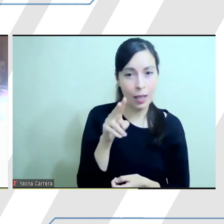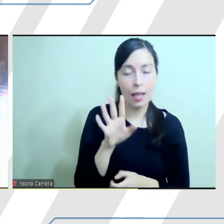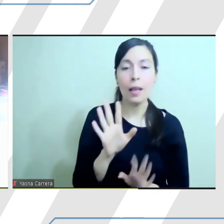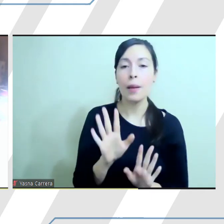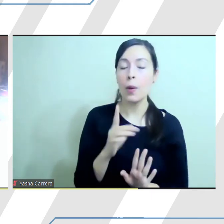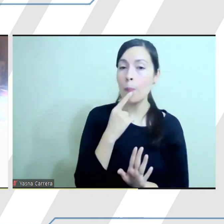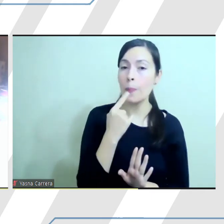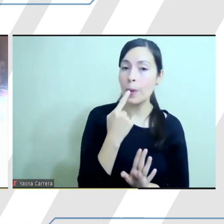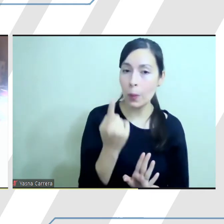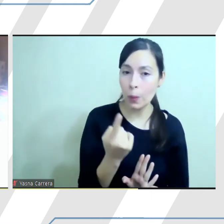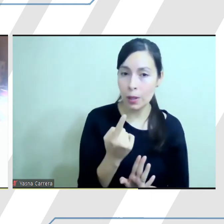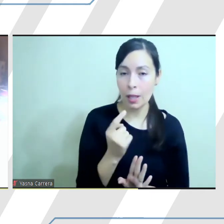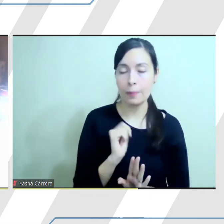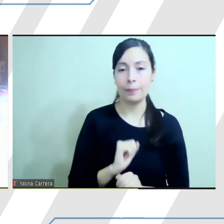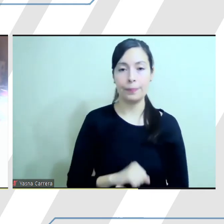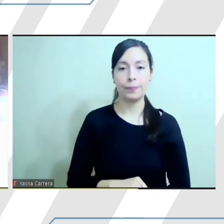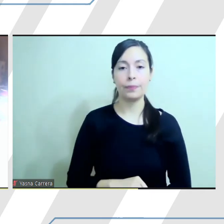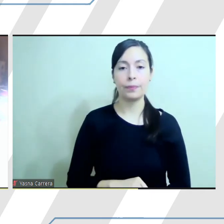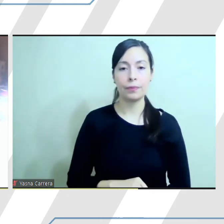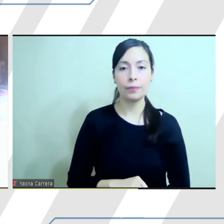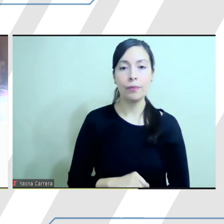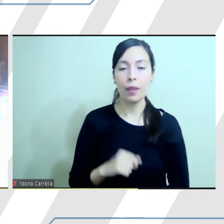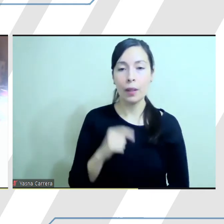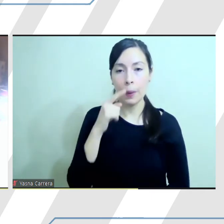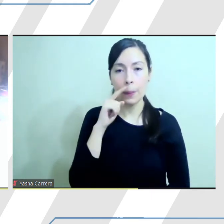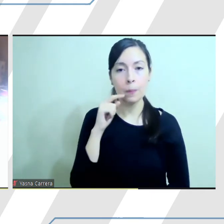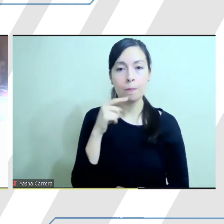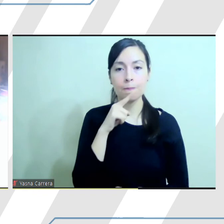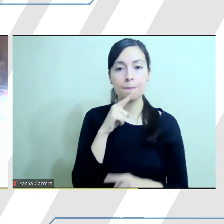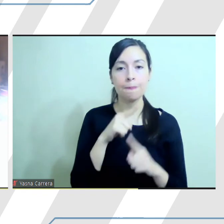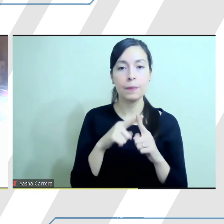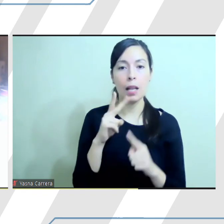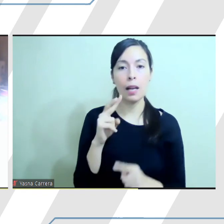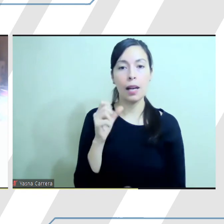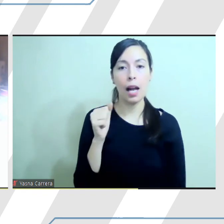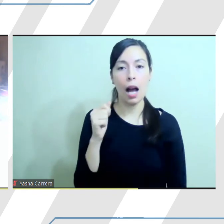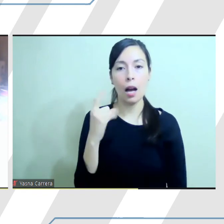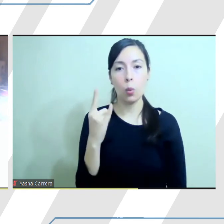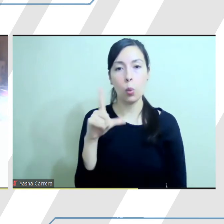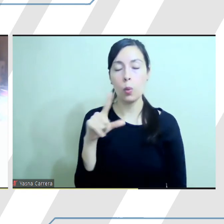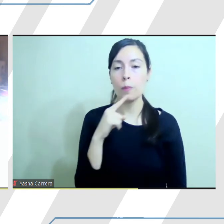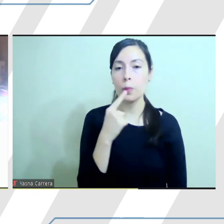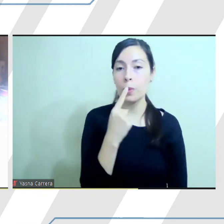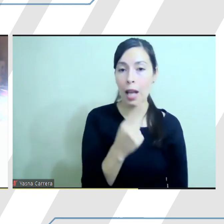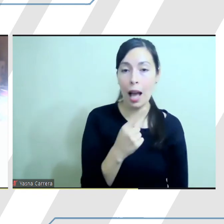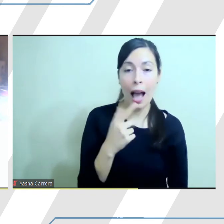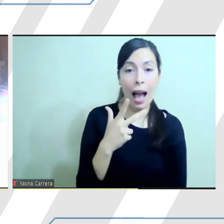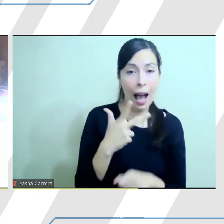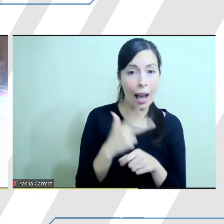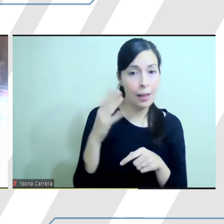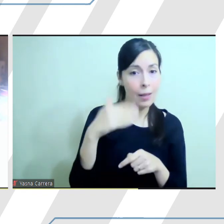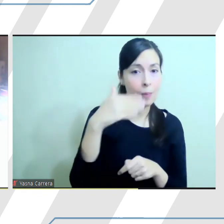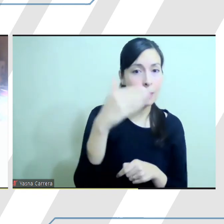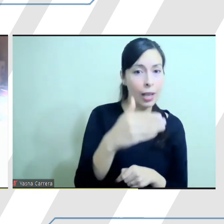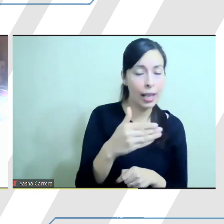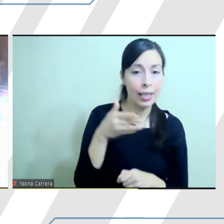sí, tenemos a Raúl Muñoz, que nos dice si habrá alguna charla sobre la astronomía